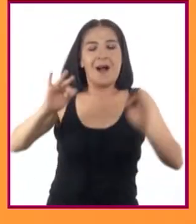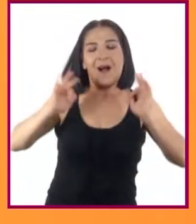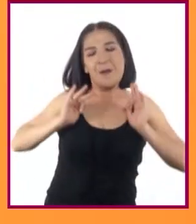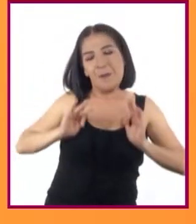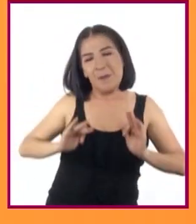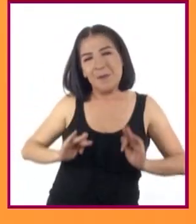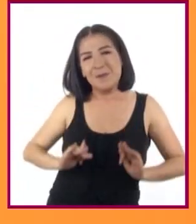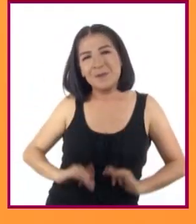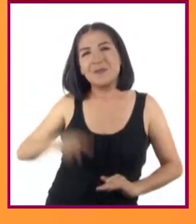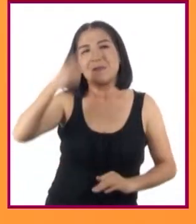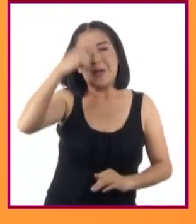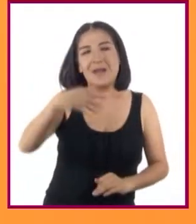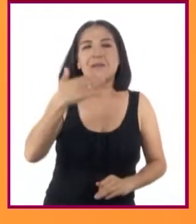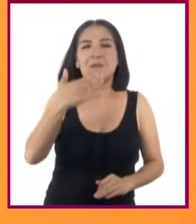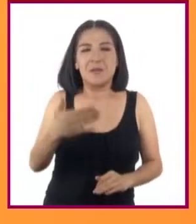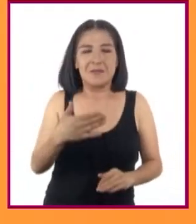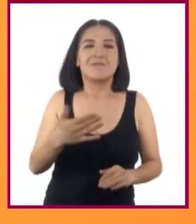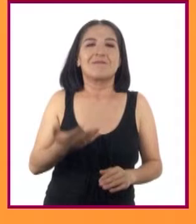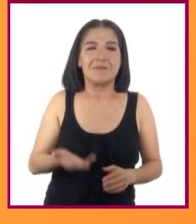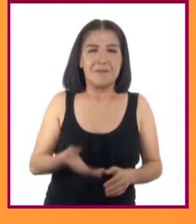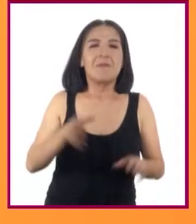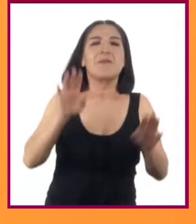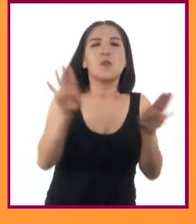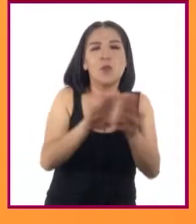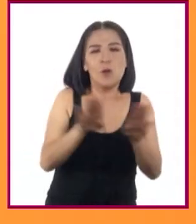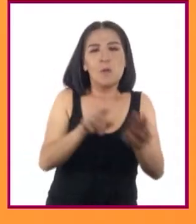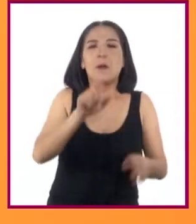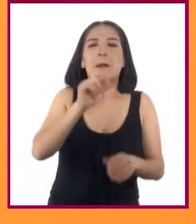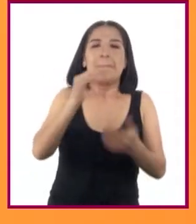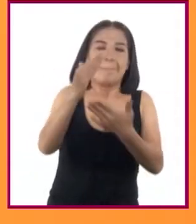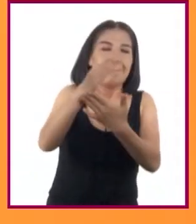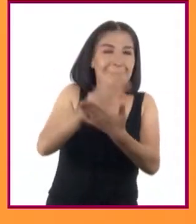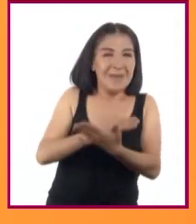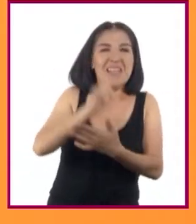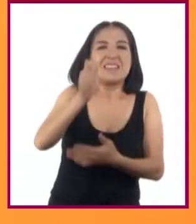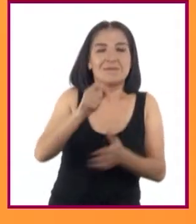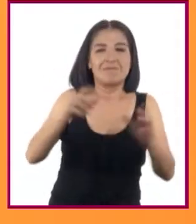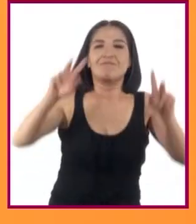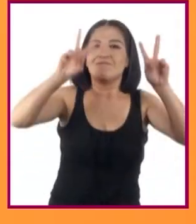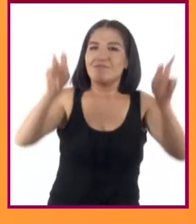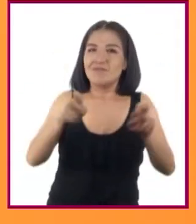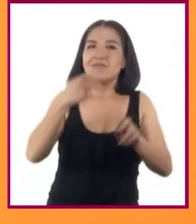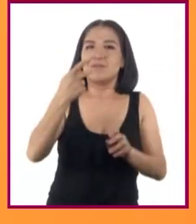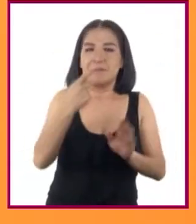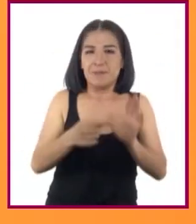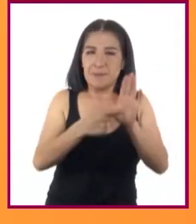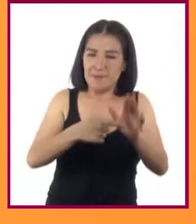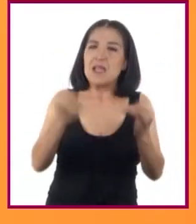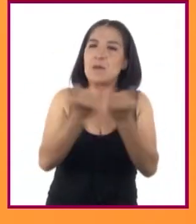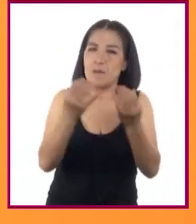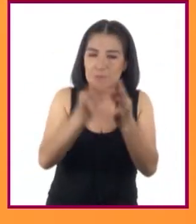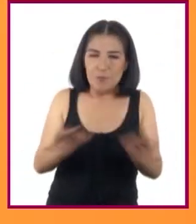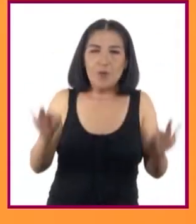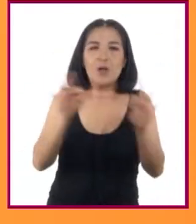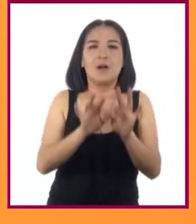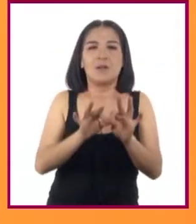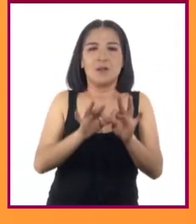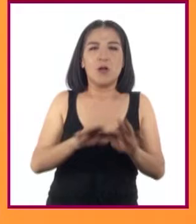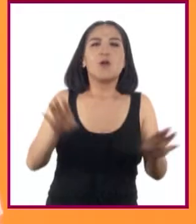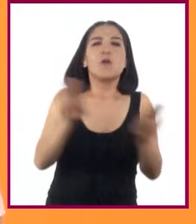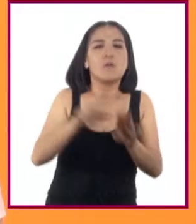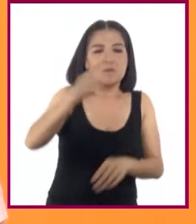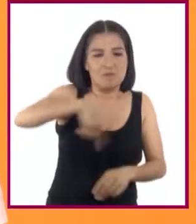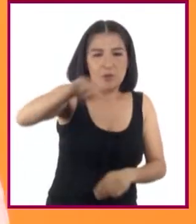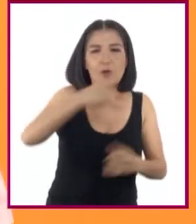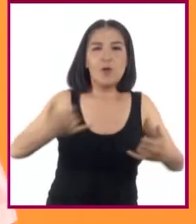partes del cuerpo les afecten. Otro factor menos mencionado, pero mucho más importante, es lo que los